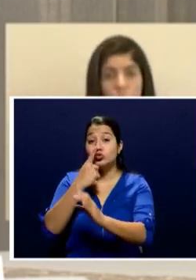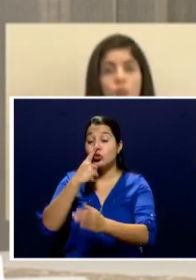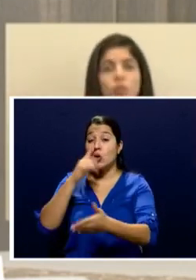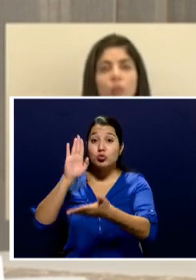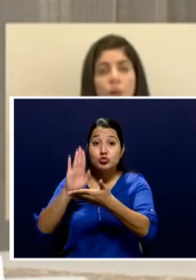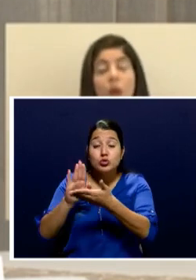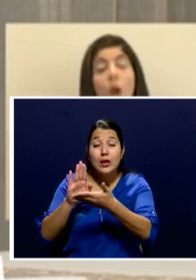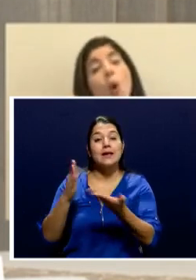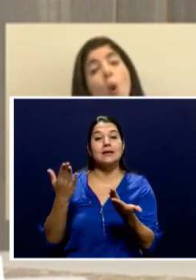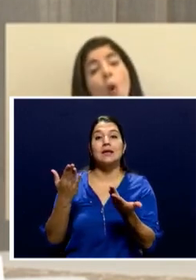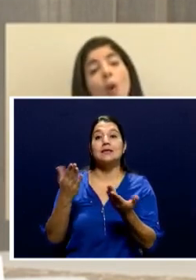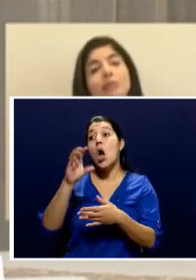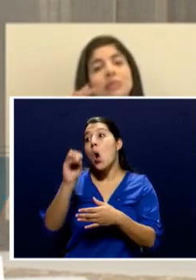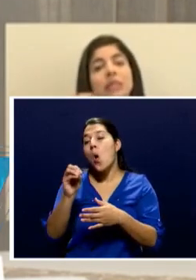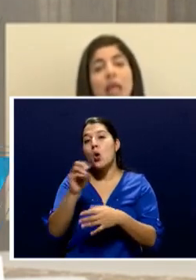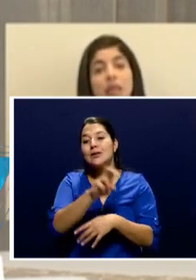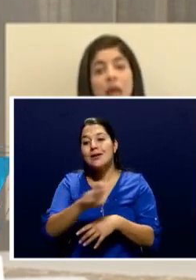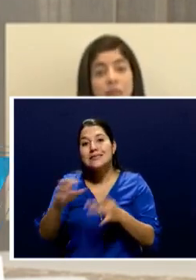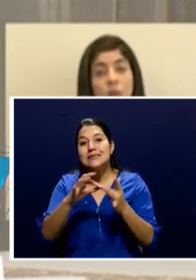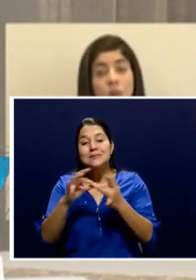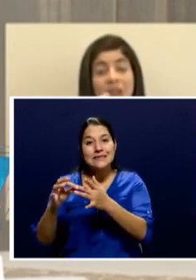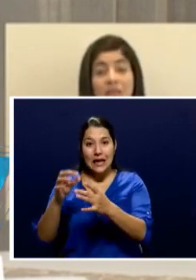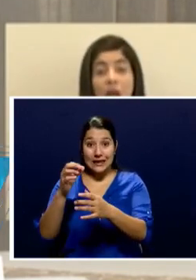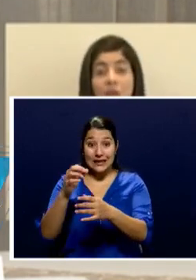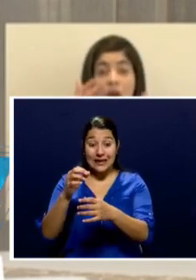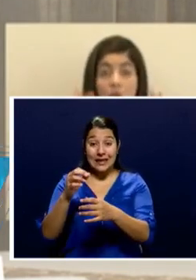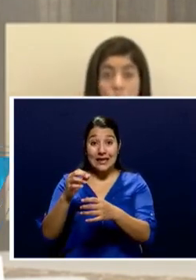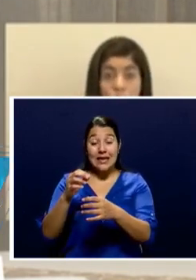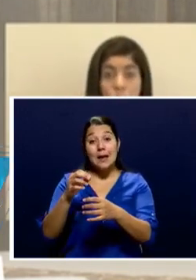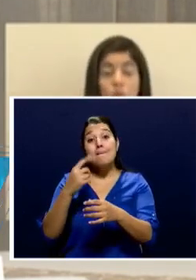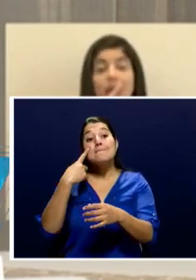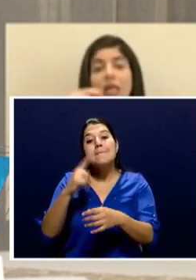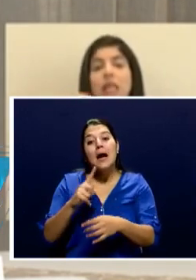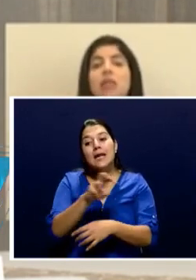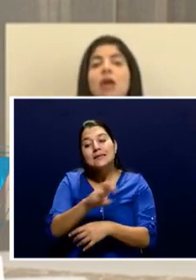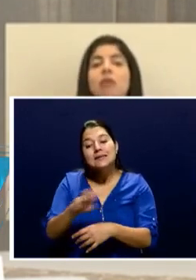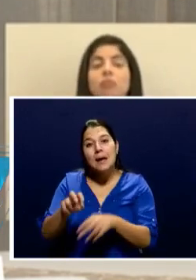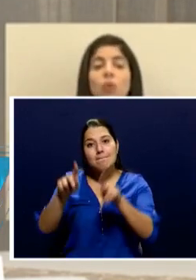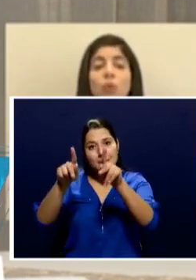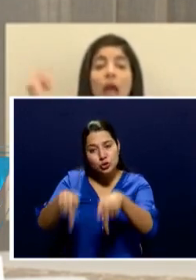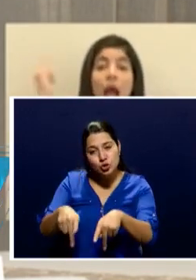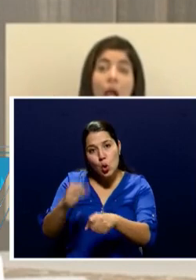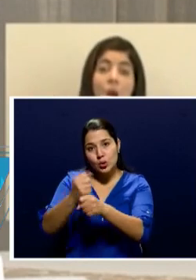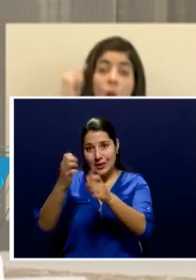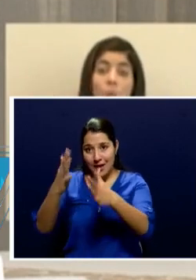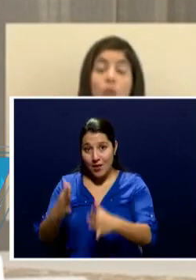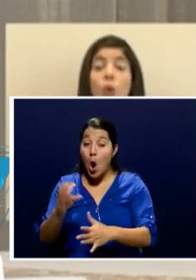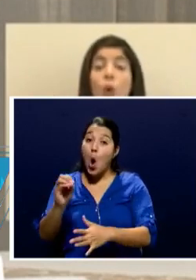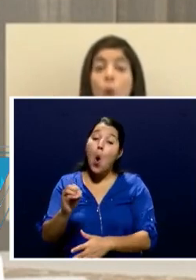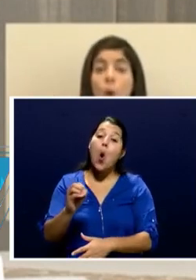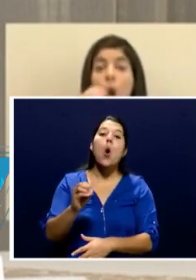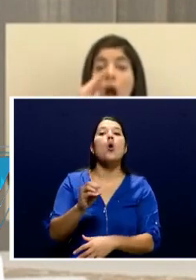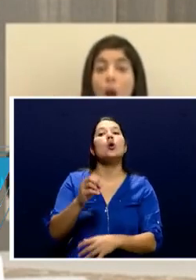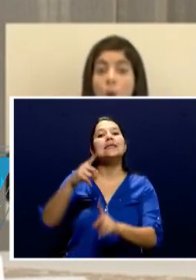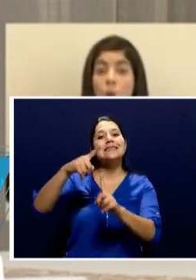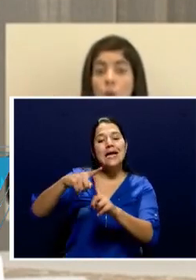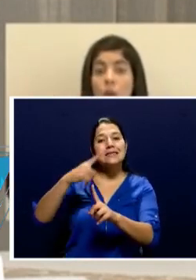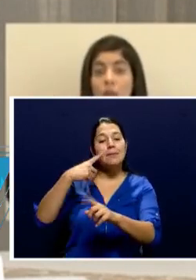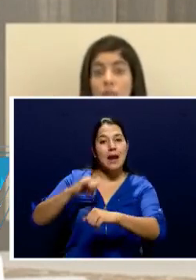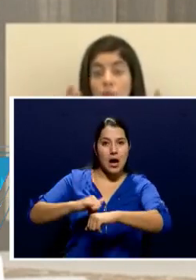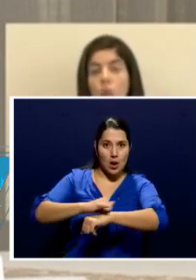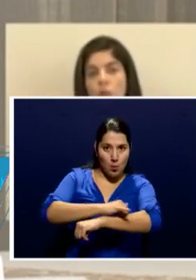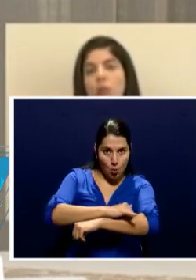o especiales de transporte de trabajadores y transporte a aeropuertos autorizados por el Consejo de Transporte Público